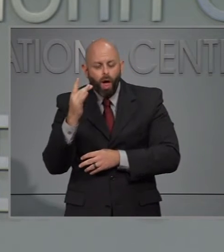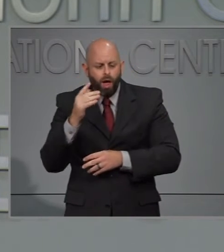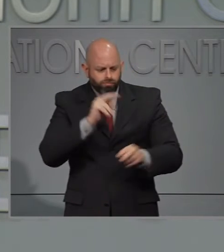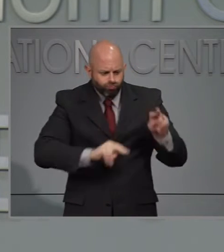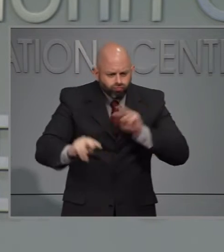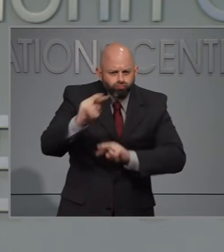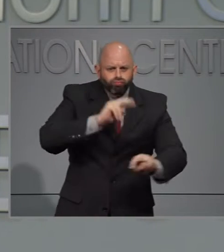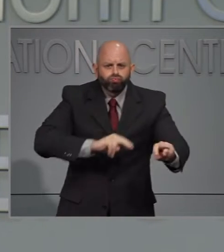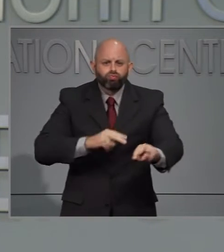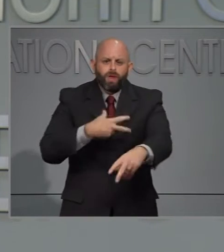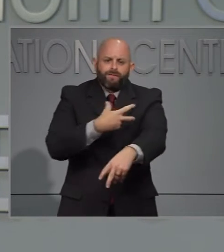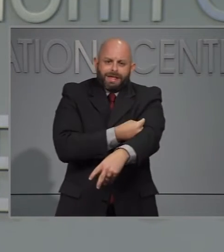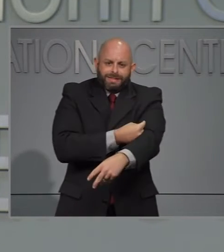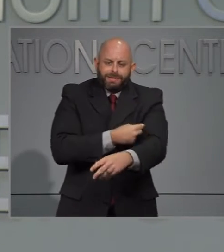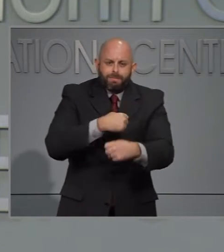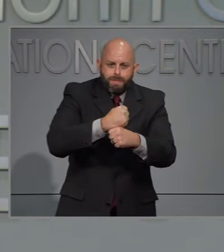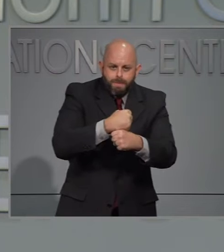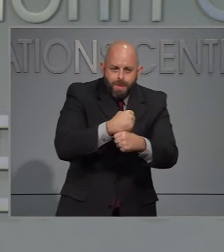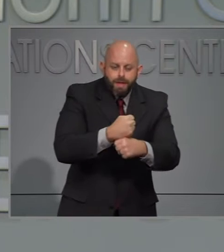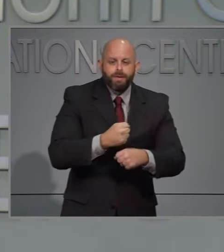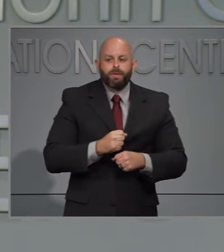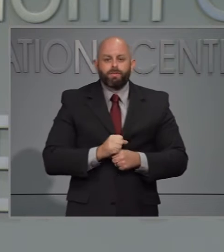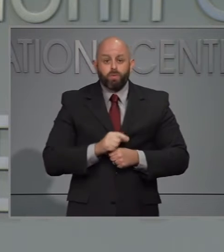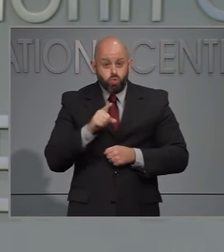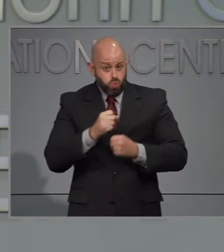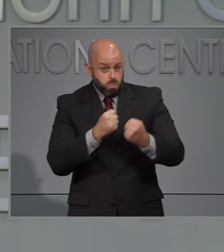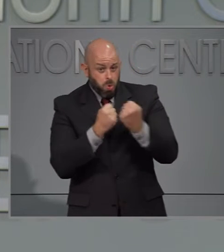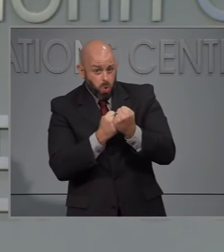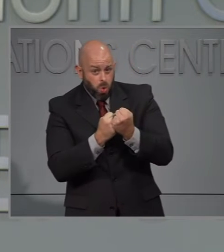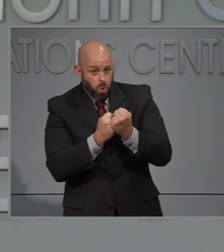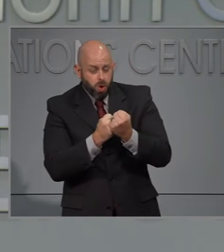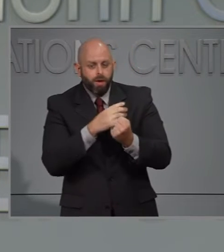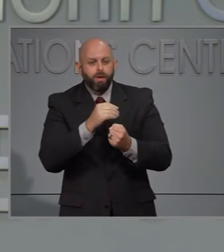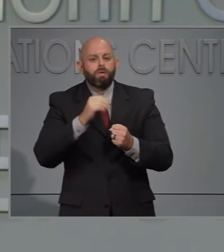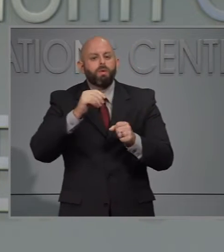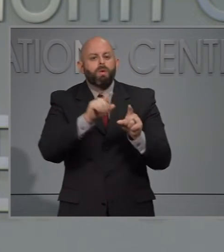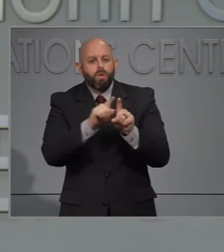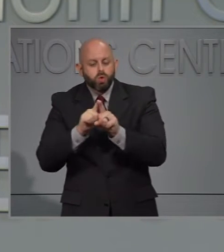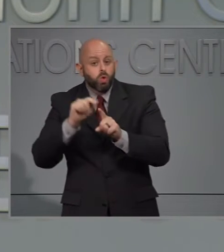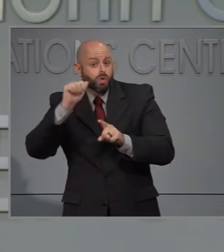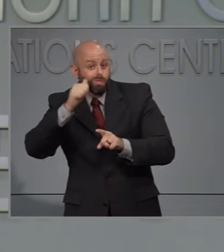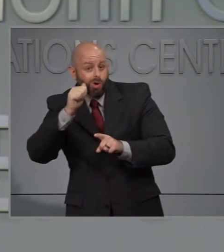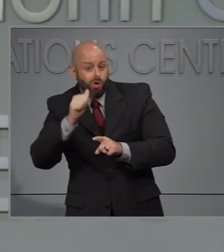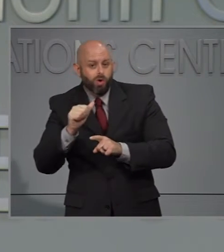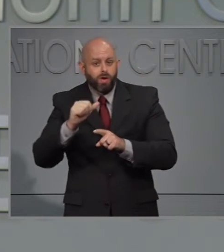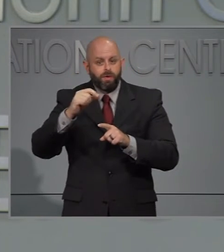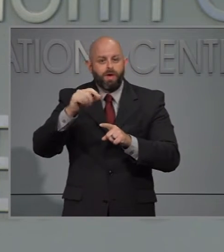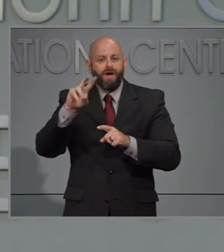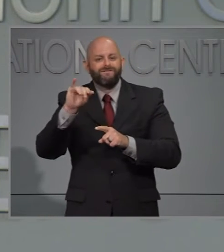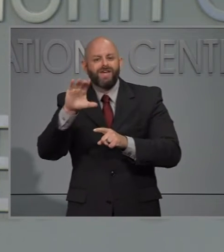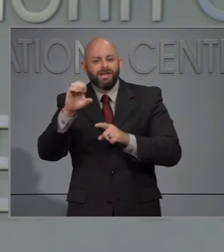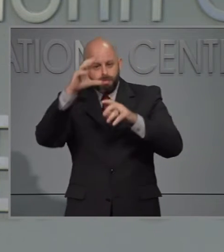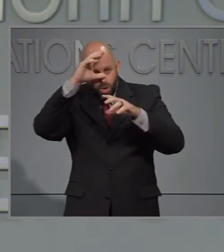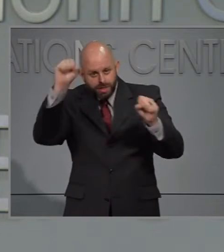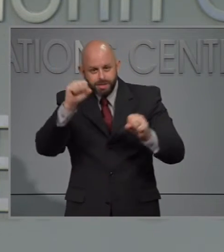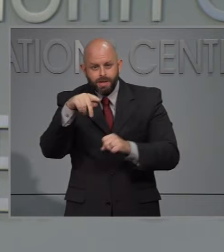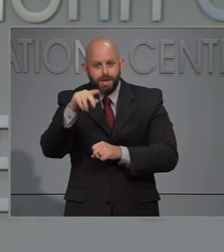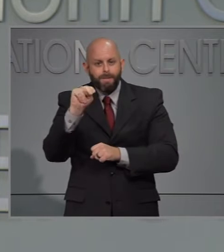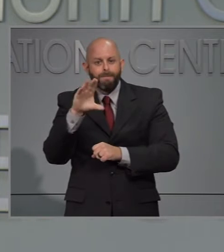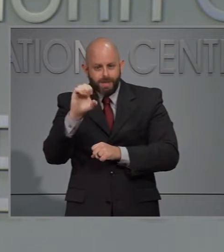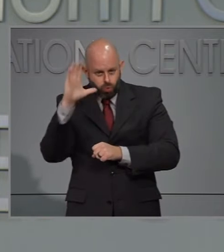el vicepresidente Pence cuando venga mañana? ¿Hay alguna razón por la que no fue a ver al presidente